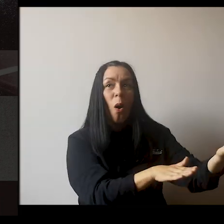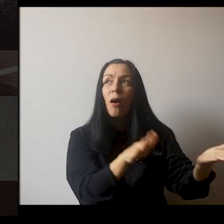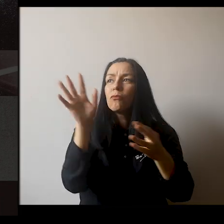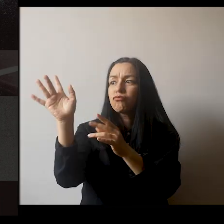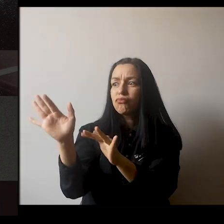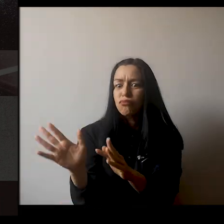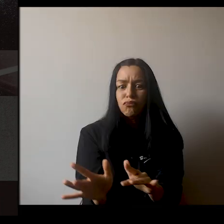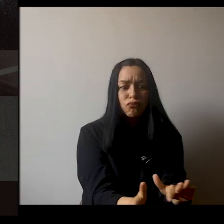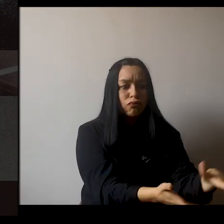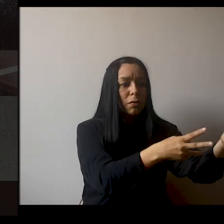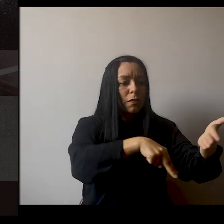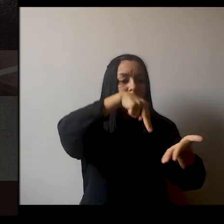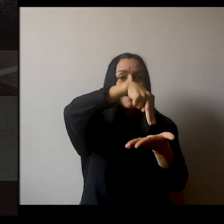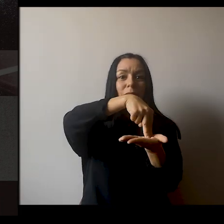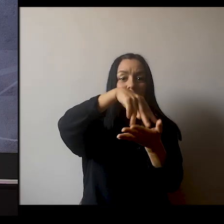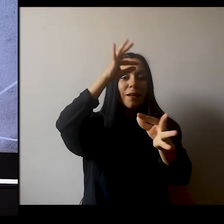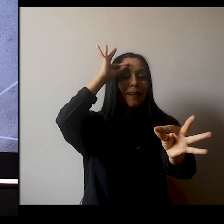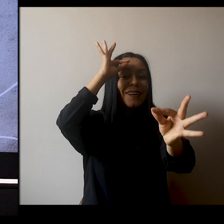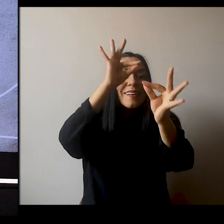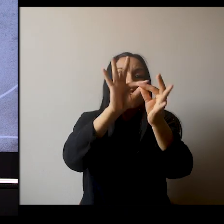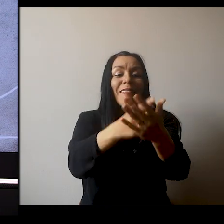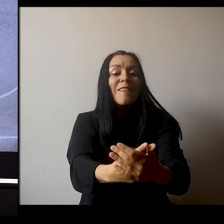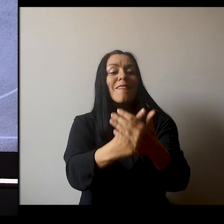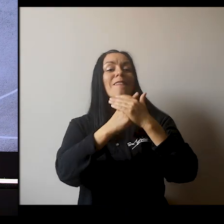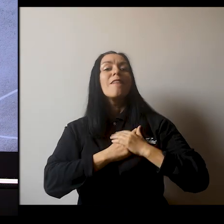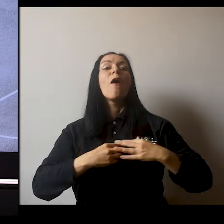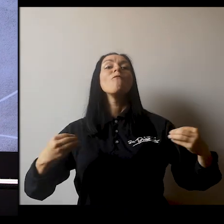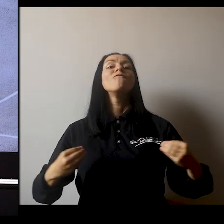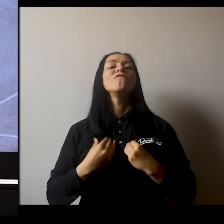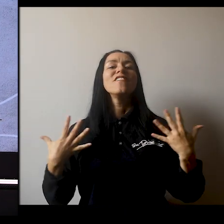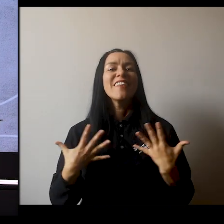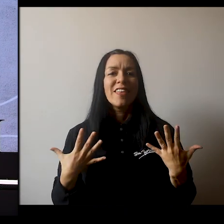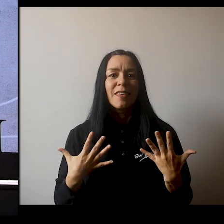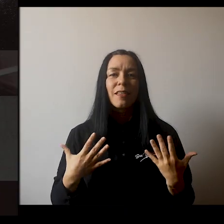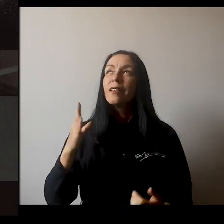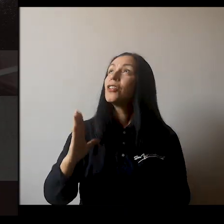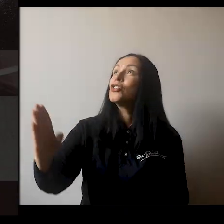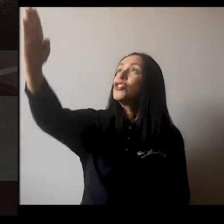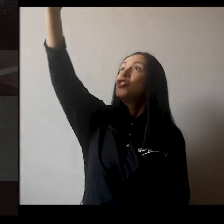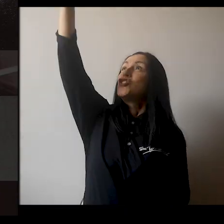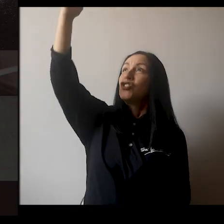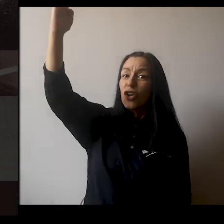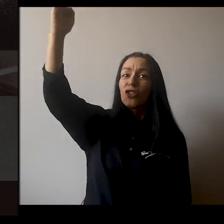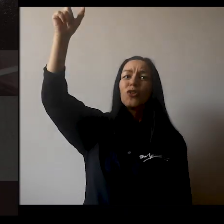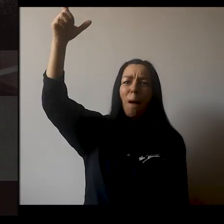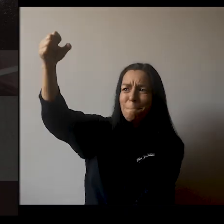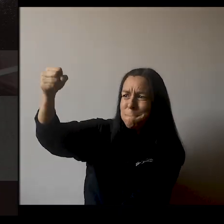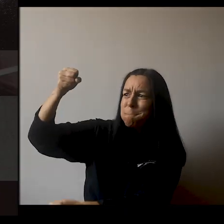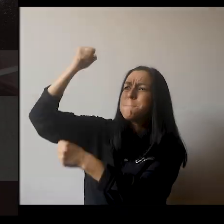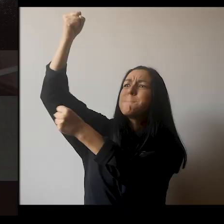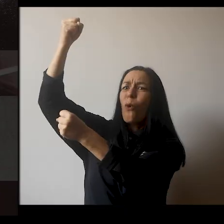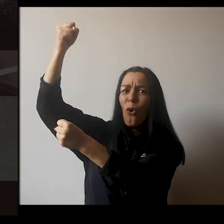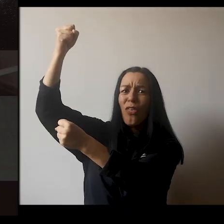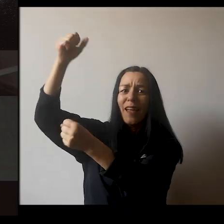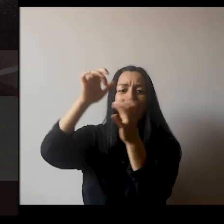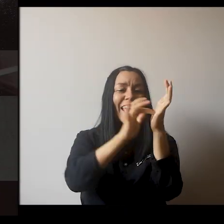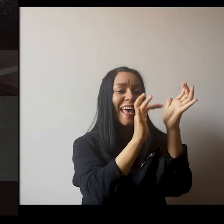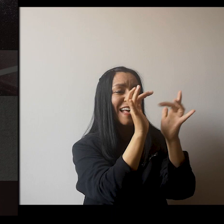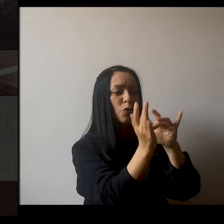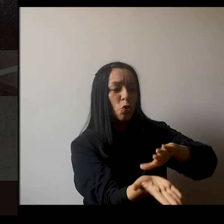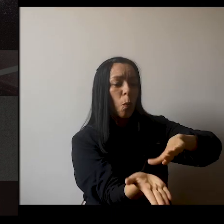muerte, vive en ustedes. Y así como Dios levantó a Cristo Jesús de los